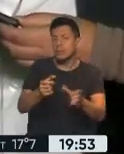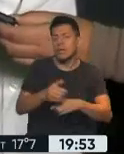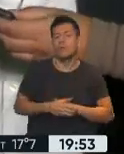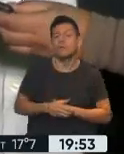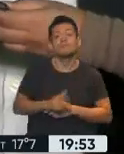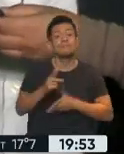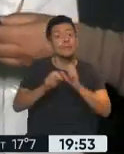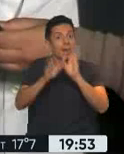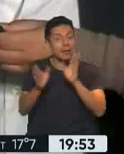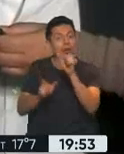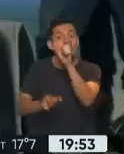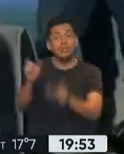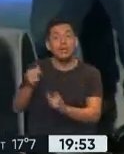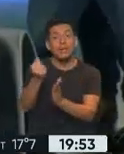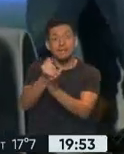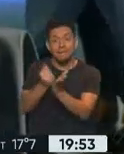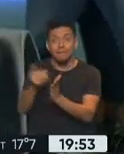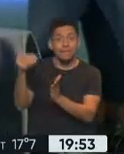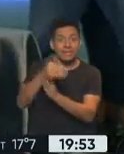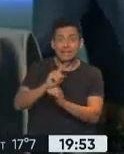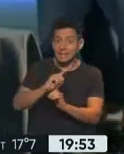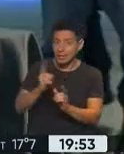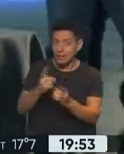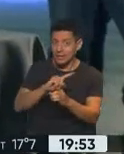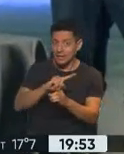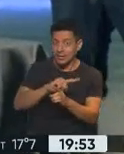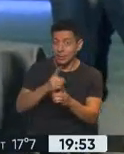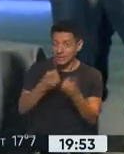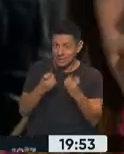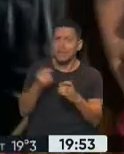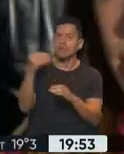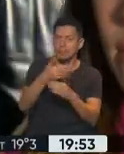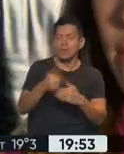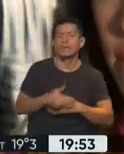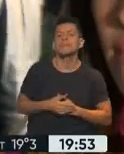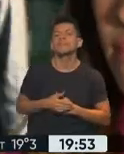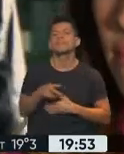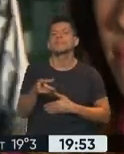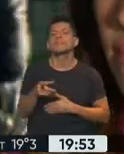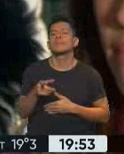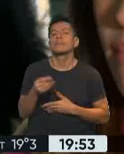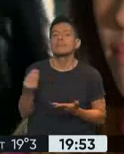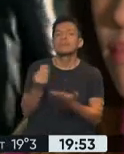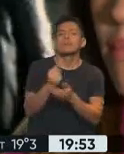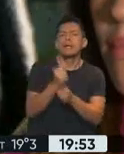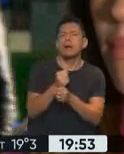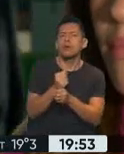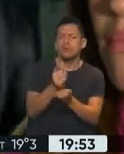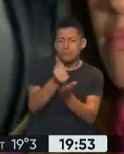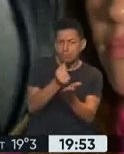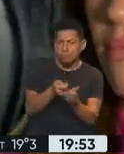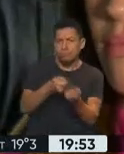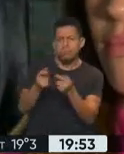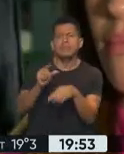personas que no necesiten visa para ingresar a la República Argentina. Van a tener la posibilidad de esta visa de trabajo temporaria, pero también de, como